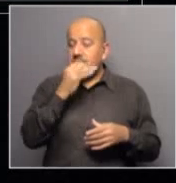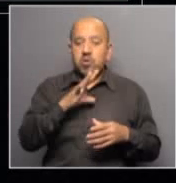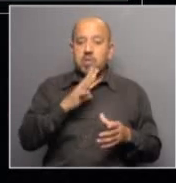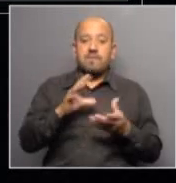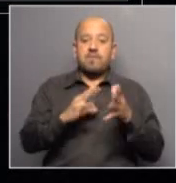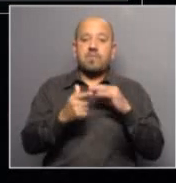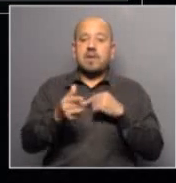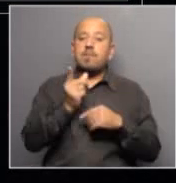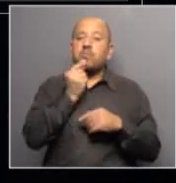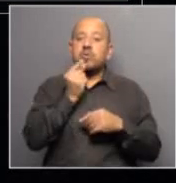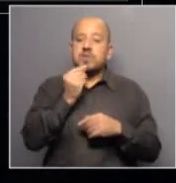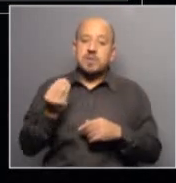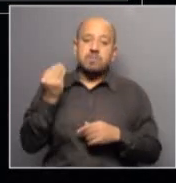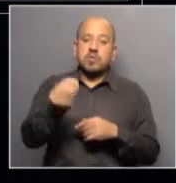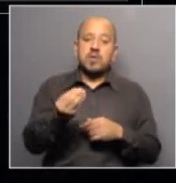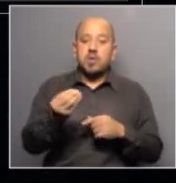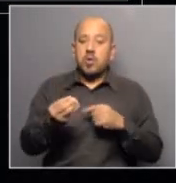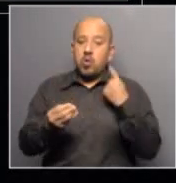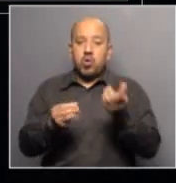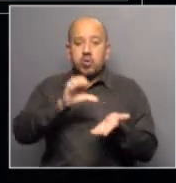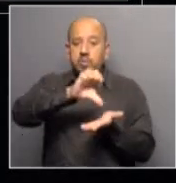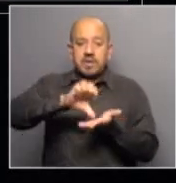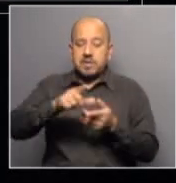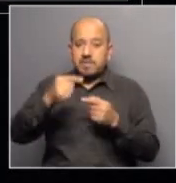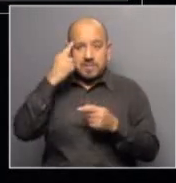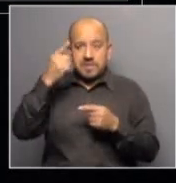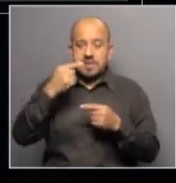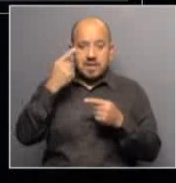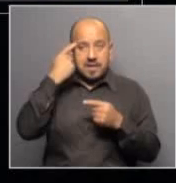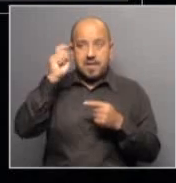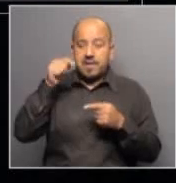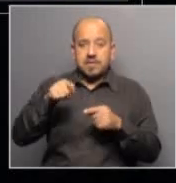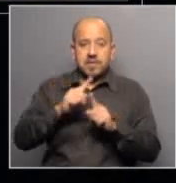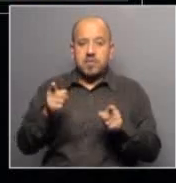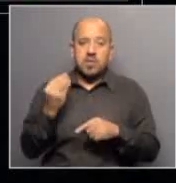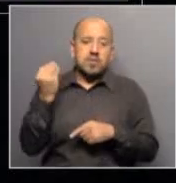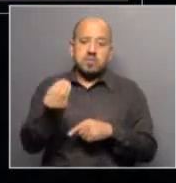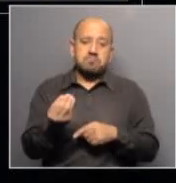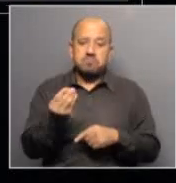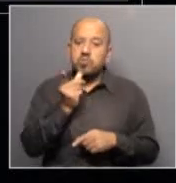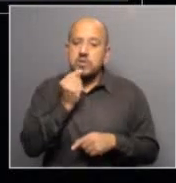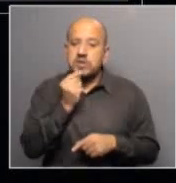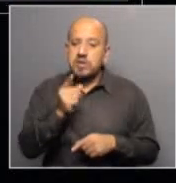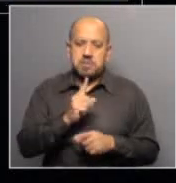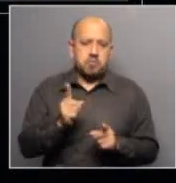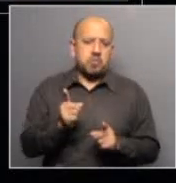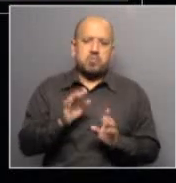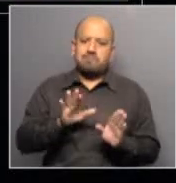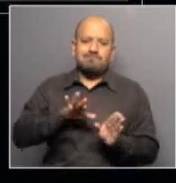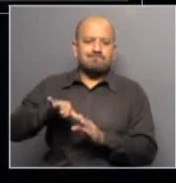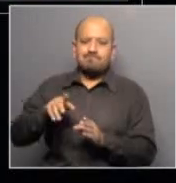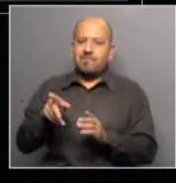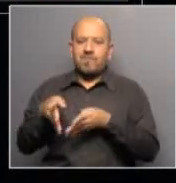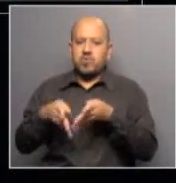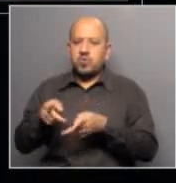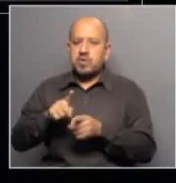poner a la policía. Otros países no lo entienden así. Esta solución paternalista, digamos, de poner a la policía no funciona.